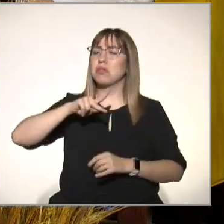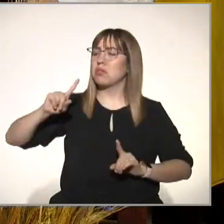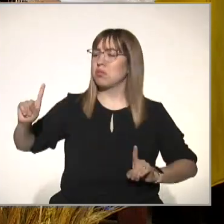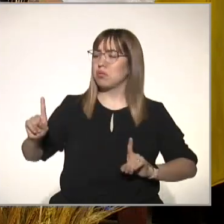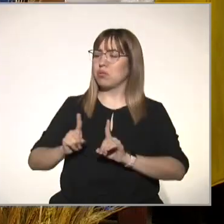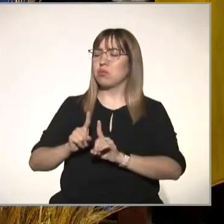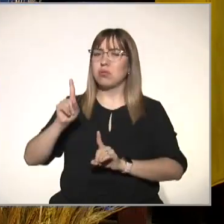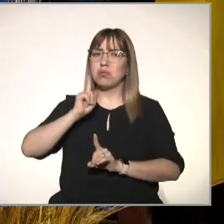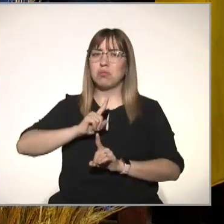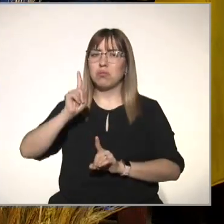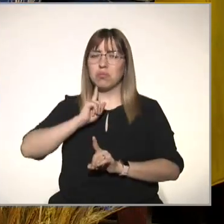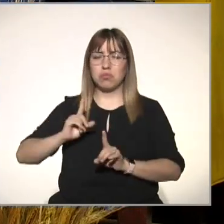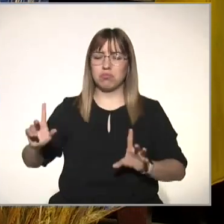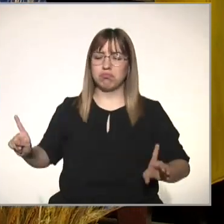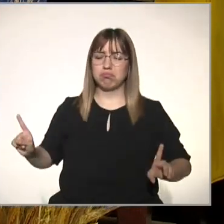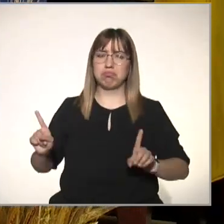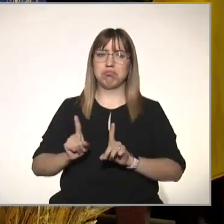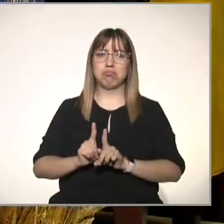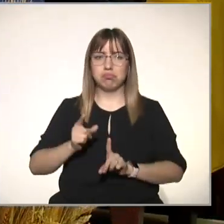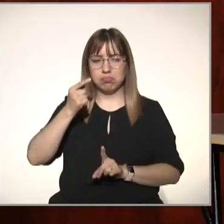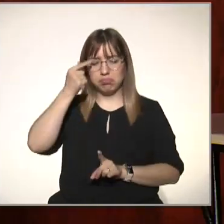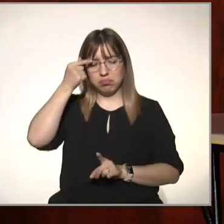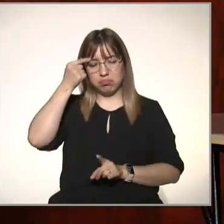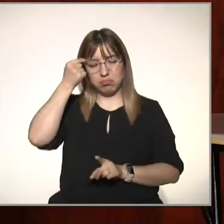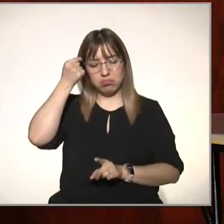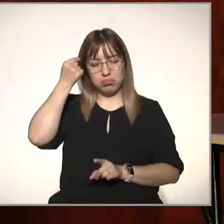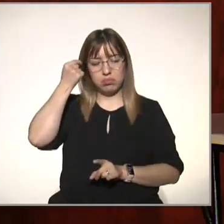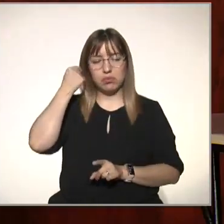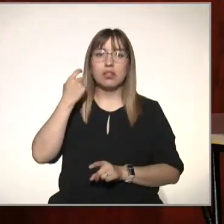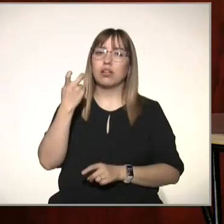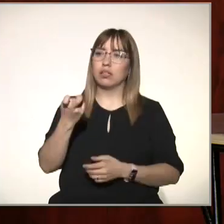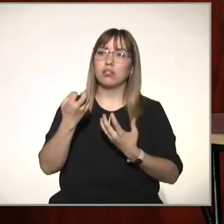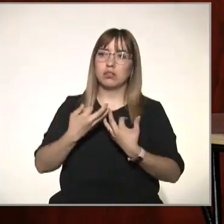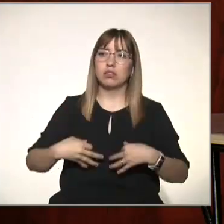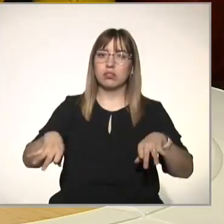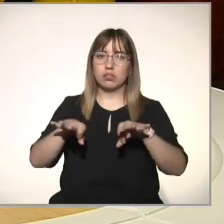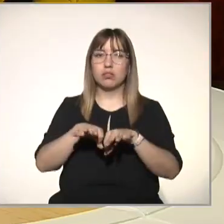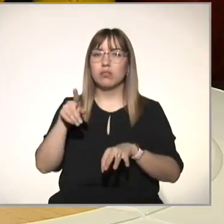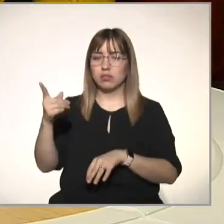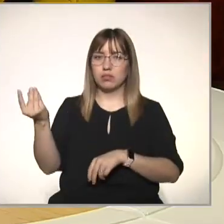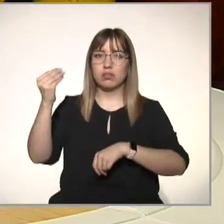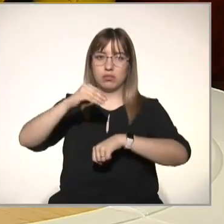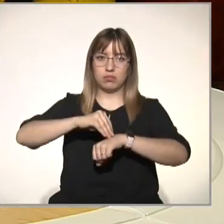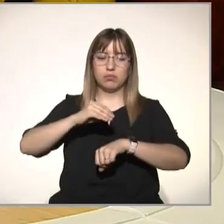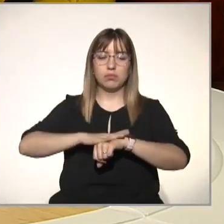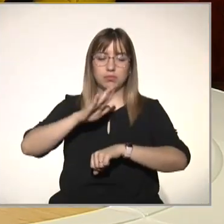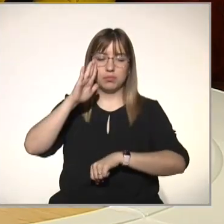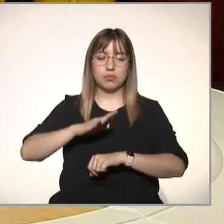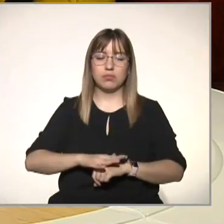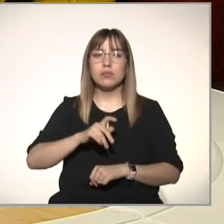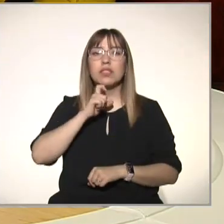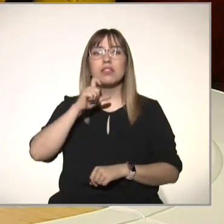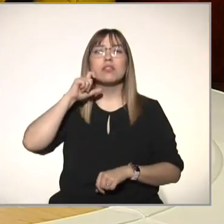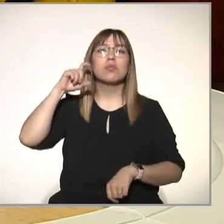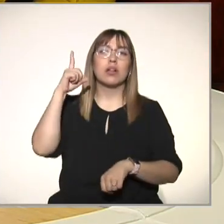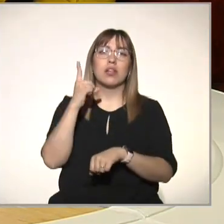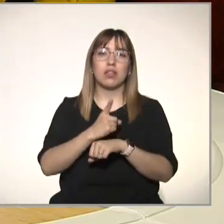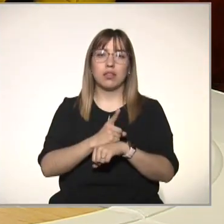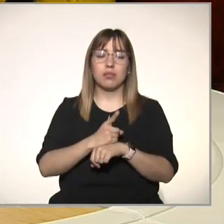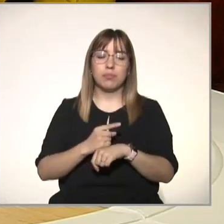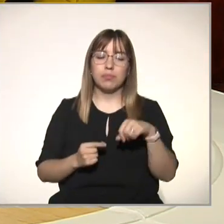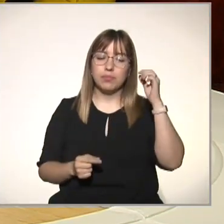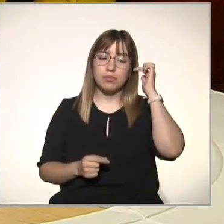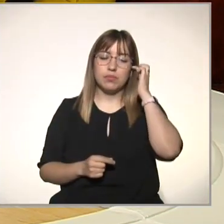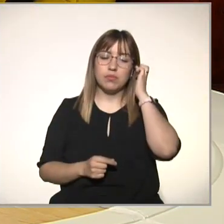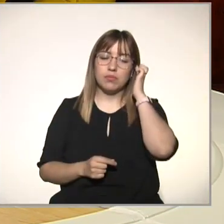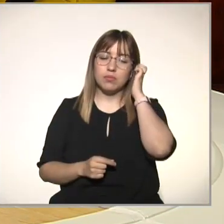género. Y sí es importante hacer una distinción de estos conceptos. Sí, total. Y ahí para sumar también el de la sexualidad, ¿no? Porque también está